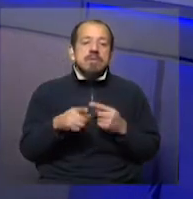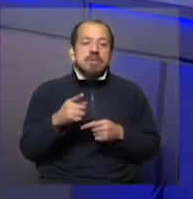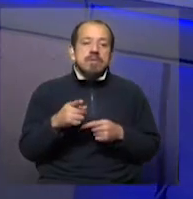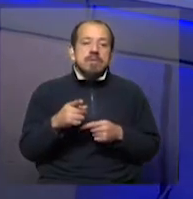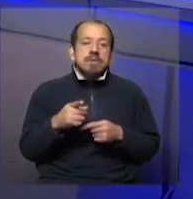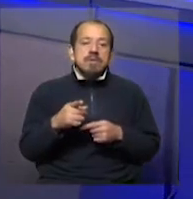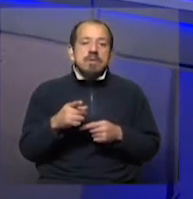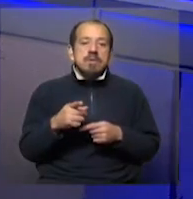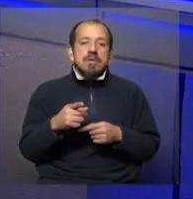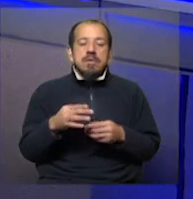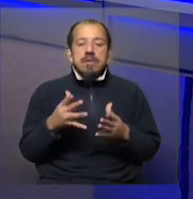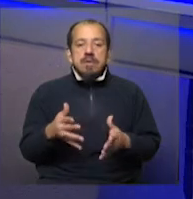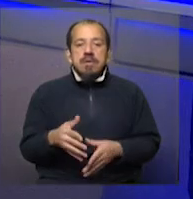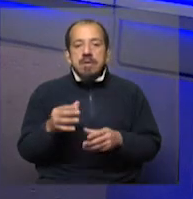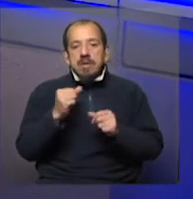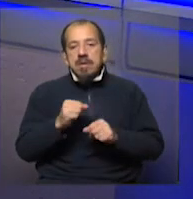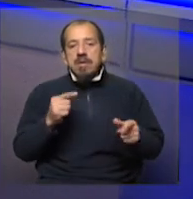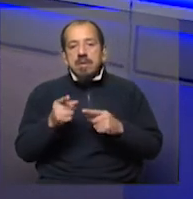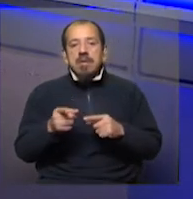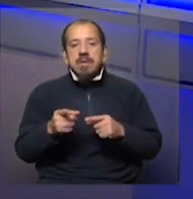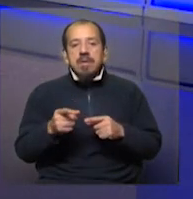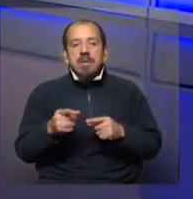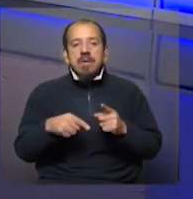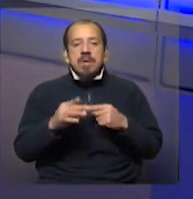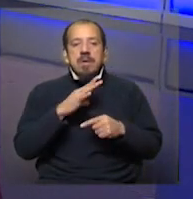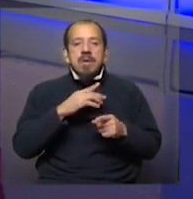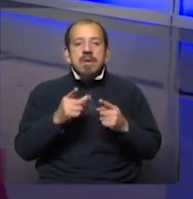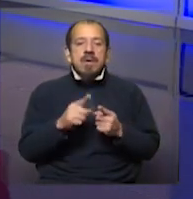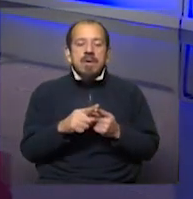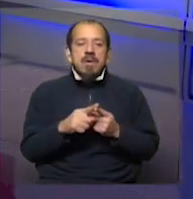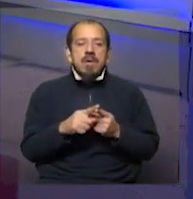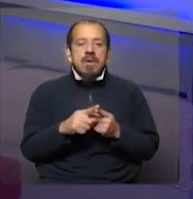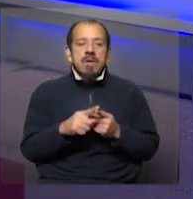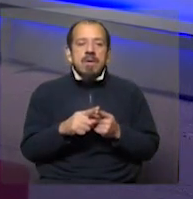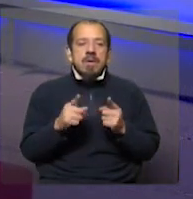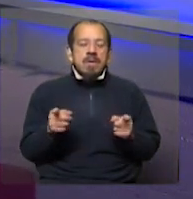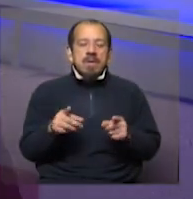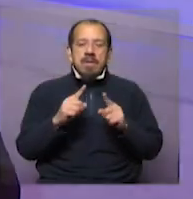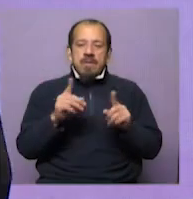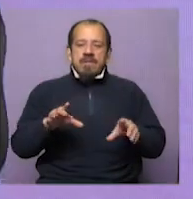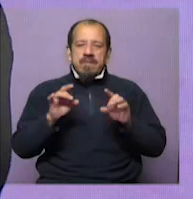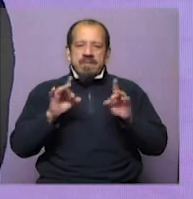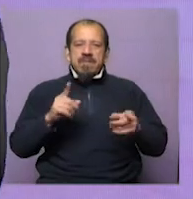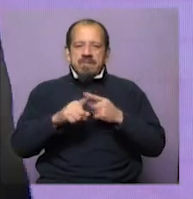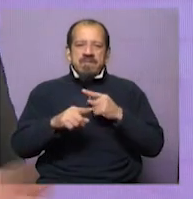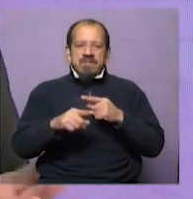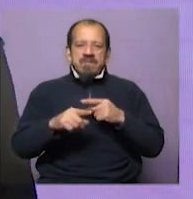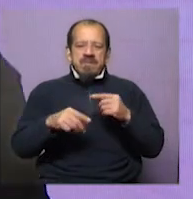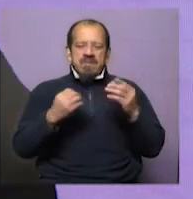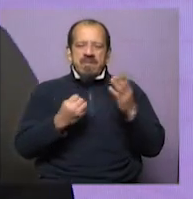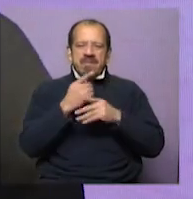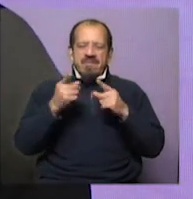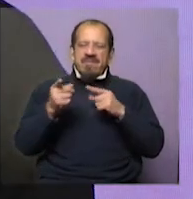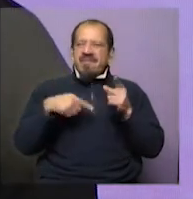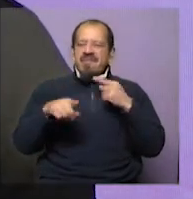que le dan un respaldo para que esa producción, para que esa diversidad exista, para que no sea un formato específico que está de moda acá o